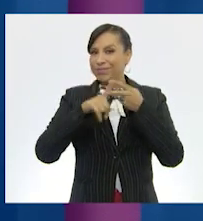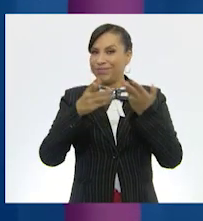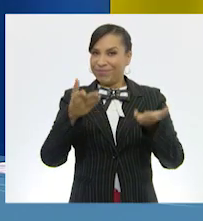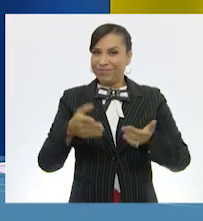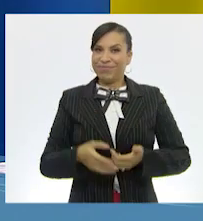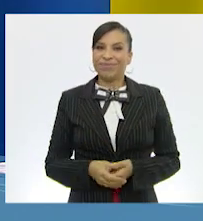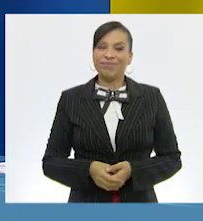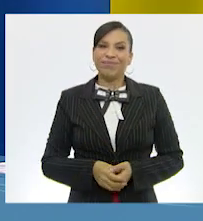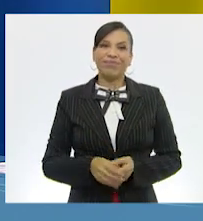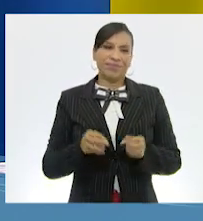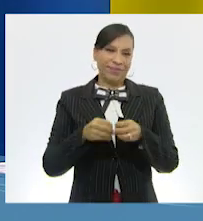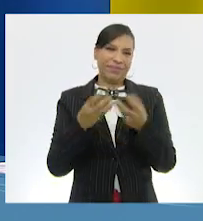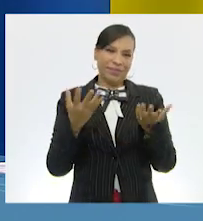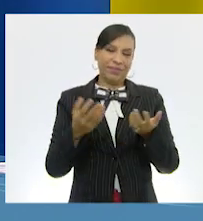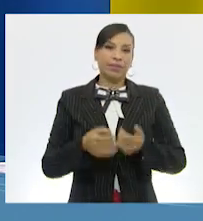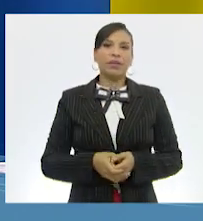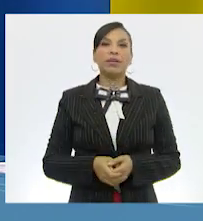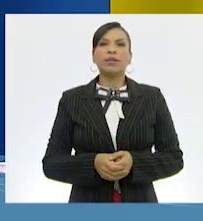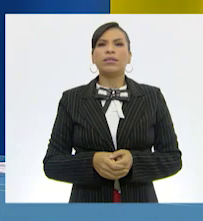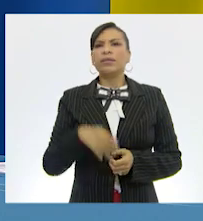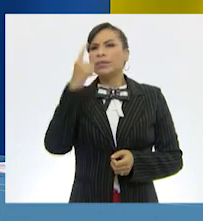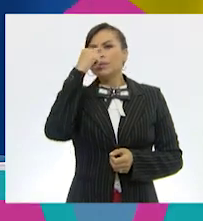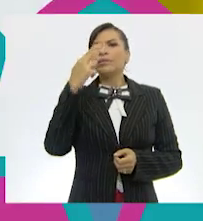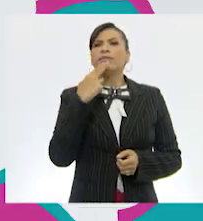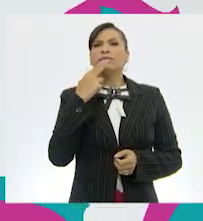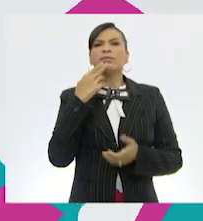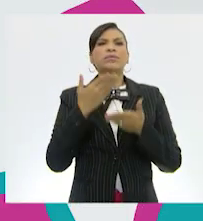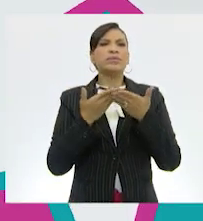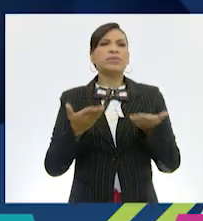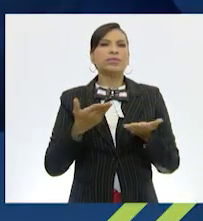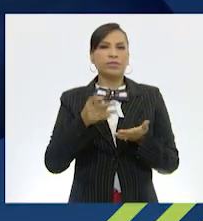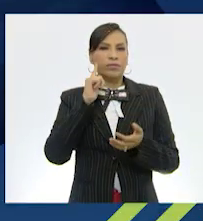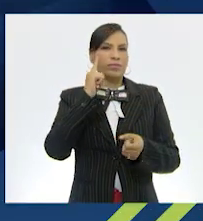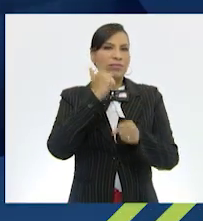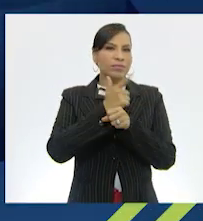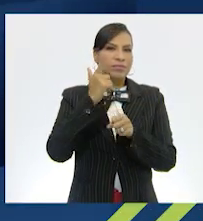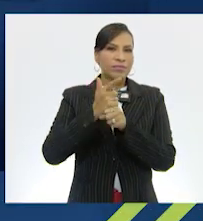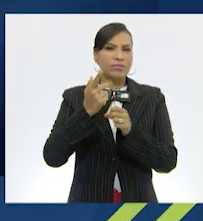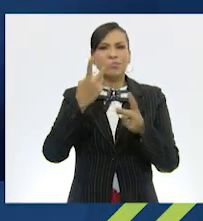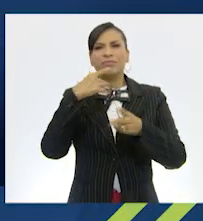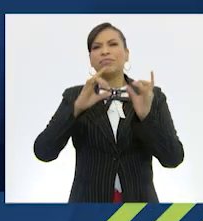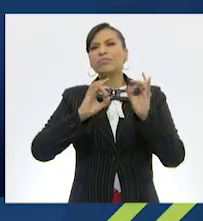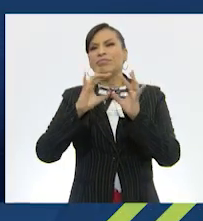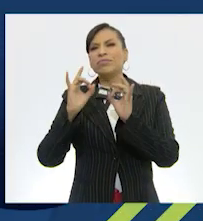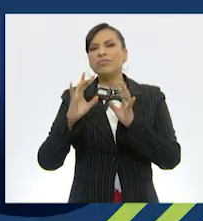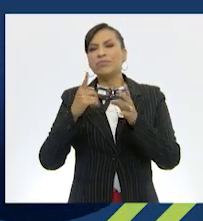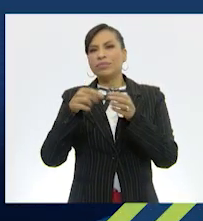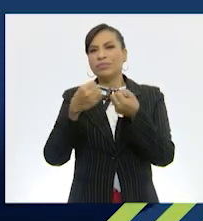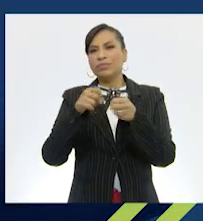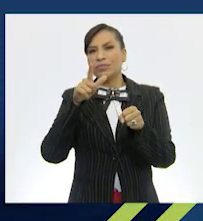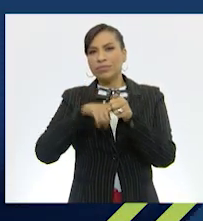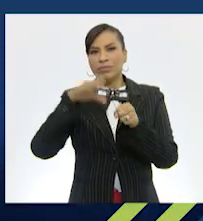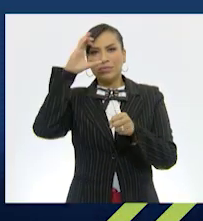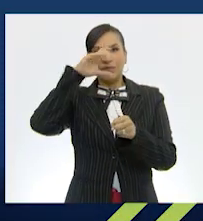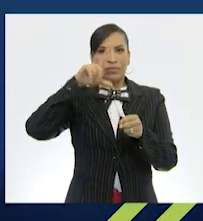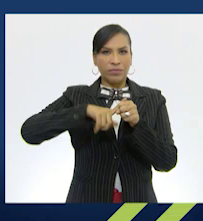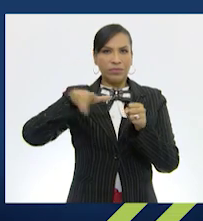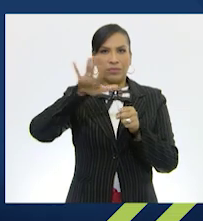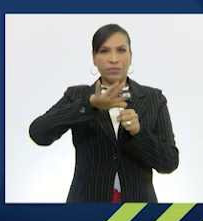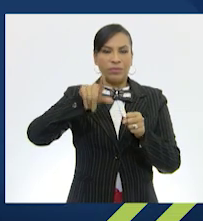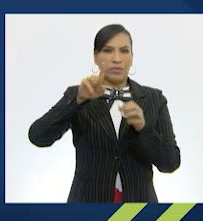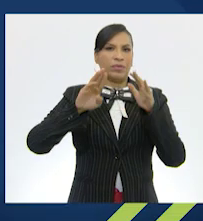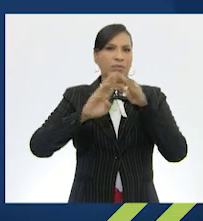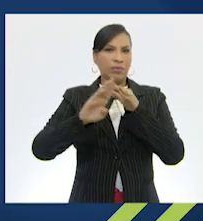comencemos. Claro. El propósito de esta sesión es que identifiques las consecuencias sociales y culturales de